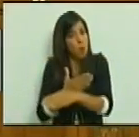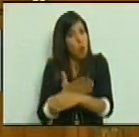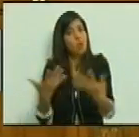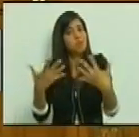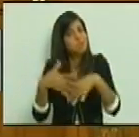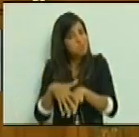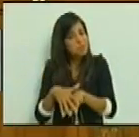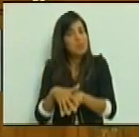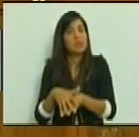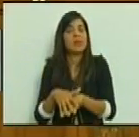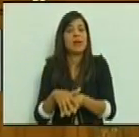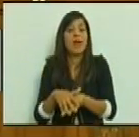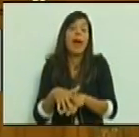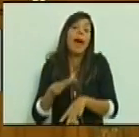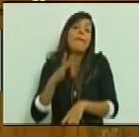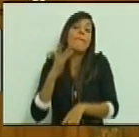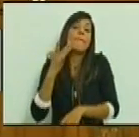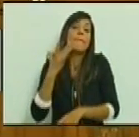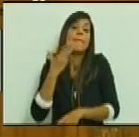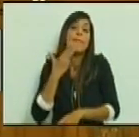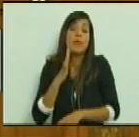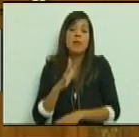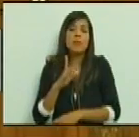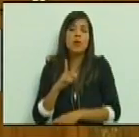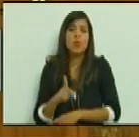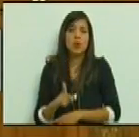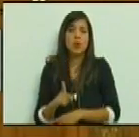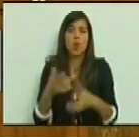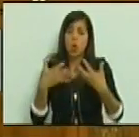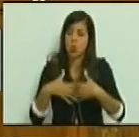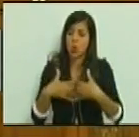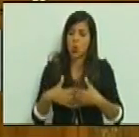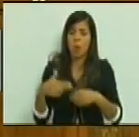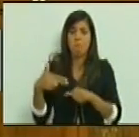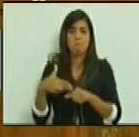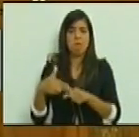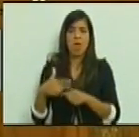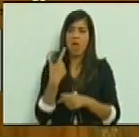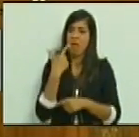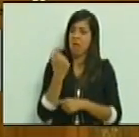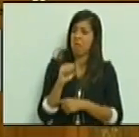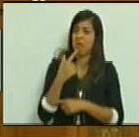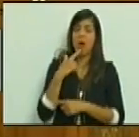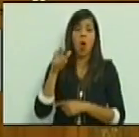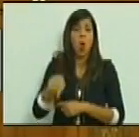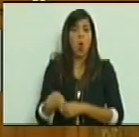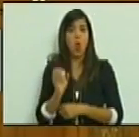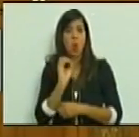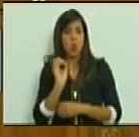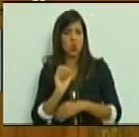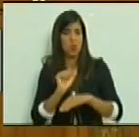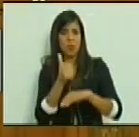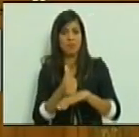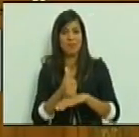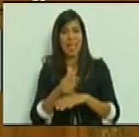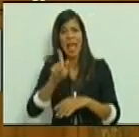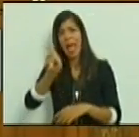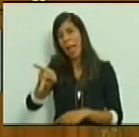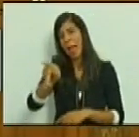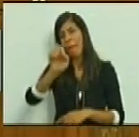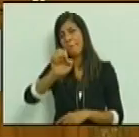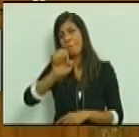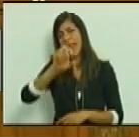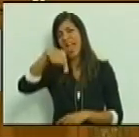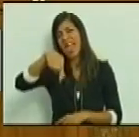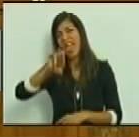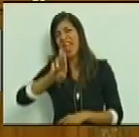Pero ¿qué tal si ese equipo, el día que se vaya a Wilmar Castro, Eulogio del Pino, o quien esté al frente de Pequivén,